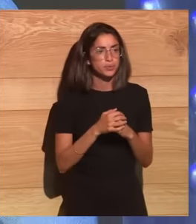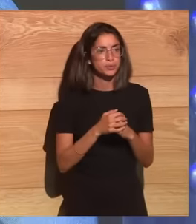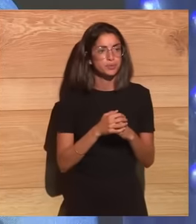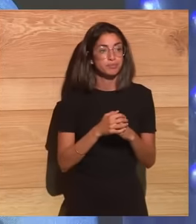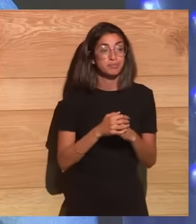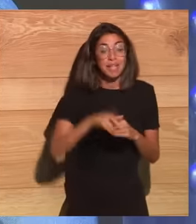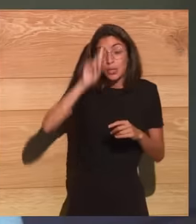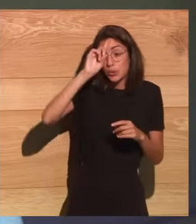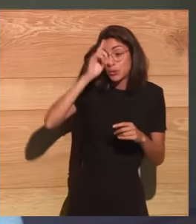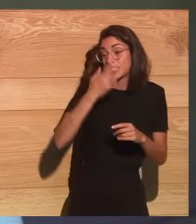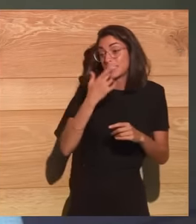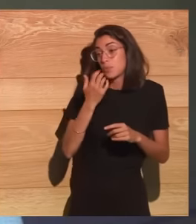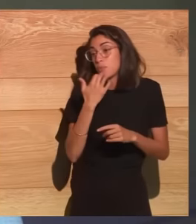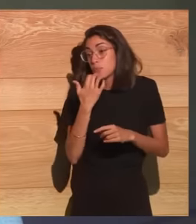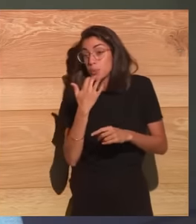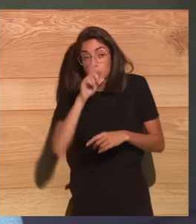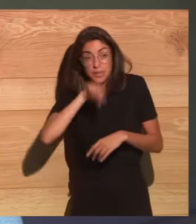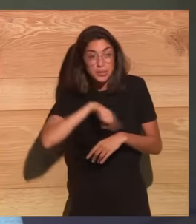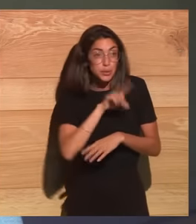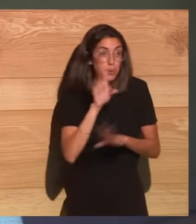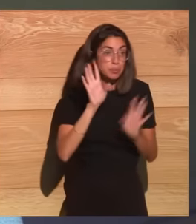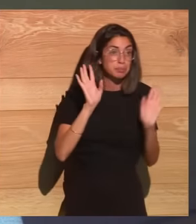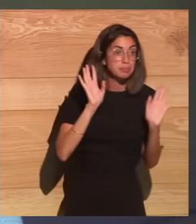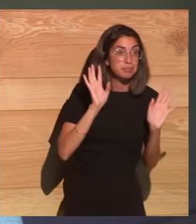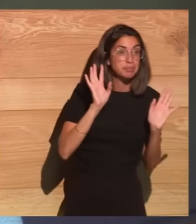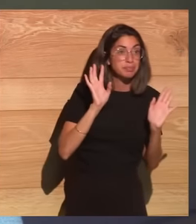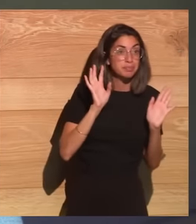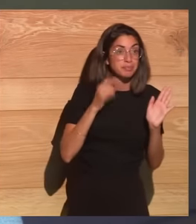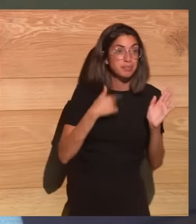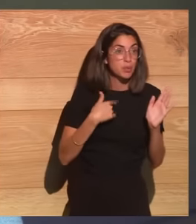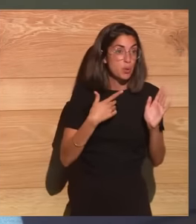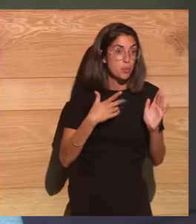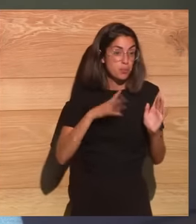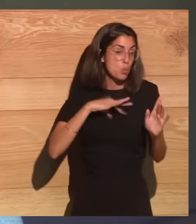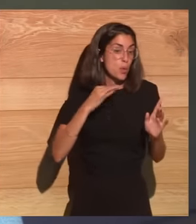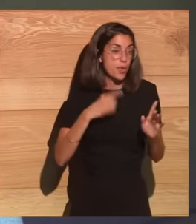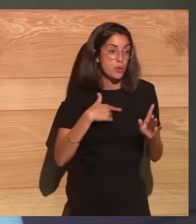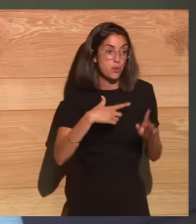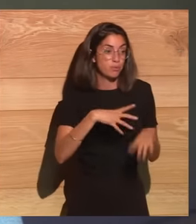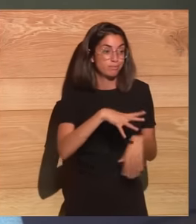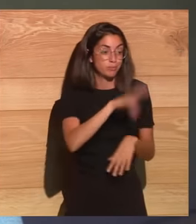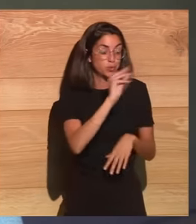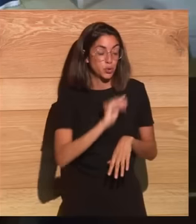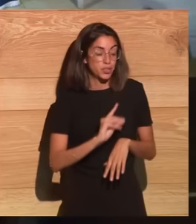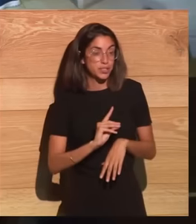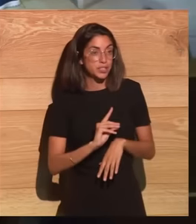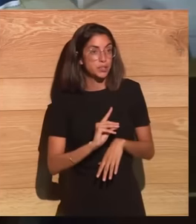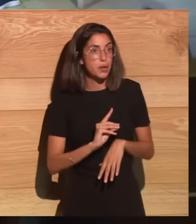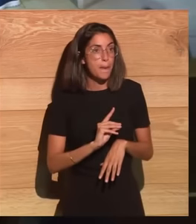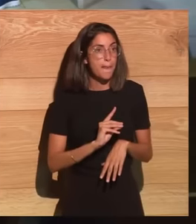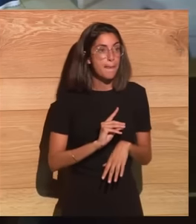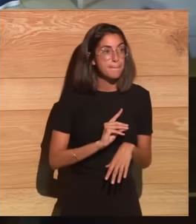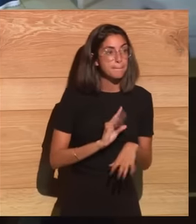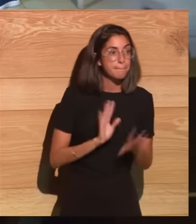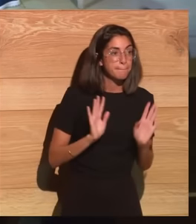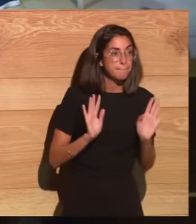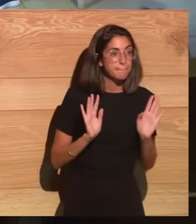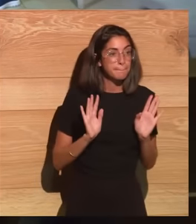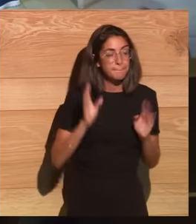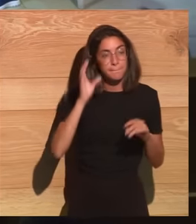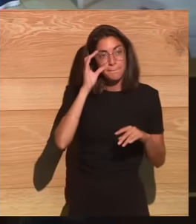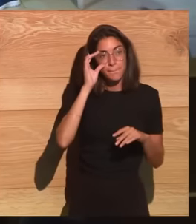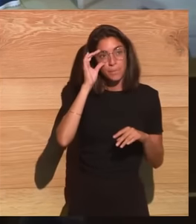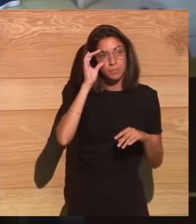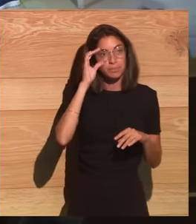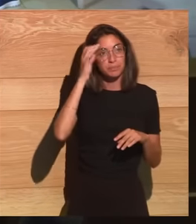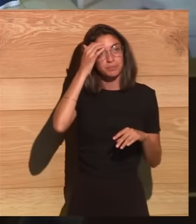qué. O sea, no. Que no sé, Juan, no le pillo. No sé si te está ensalzando. Yo tampoco, no, le pillo. Pero es.